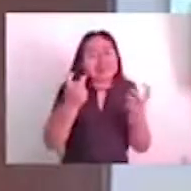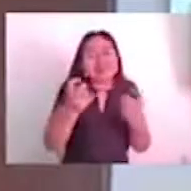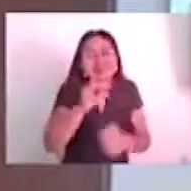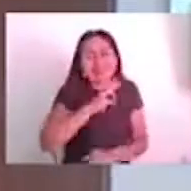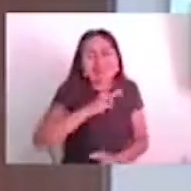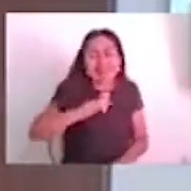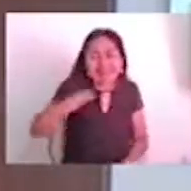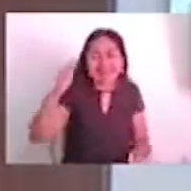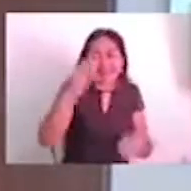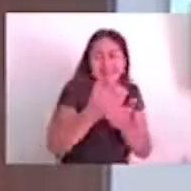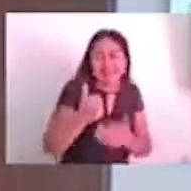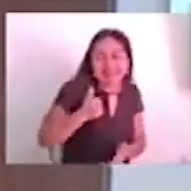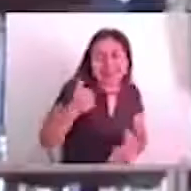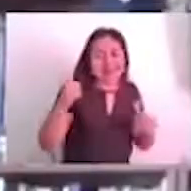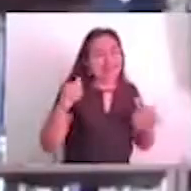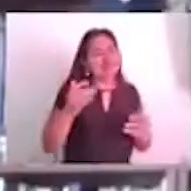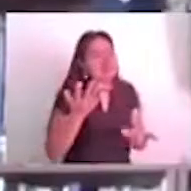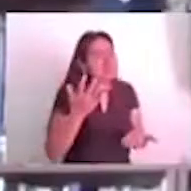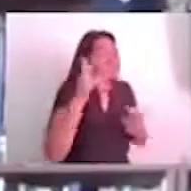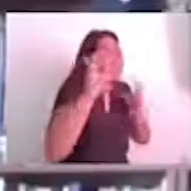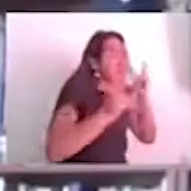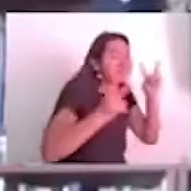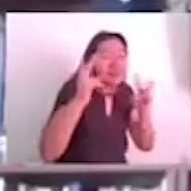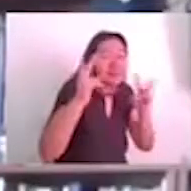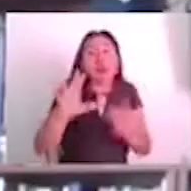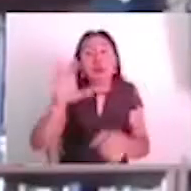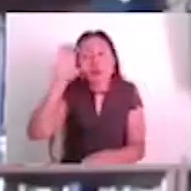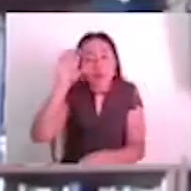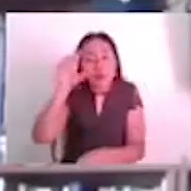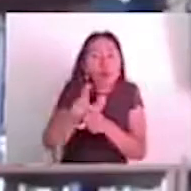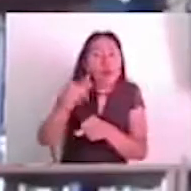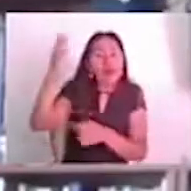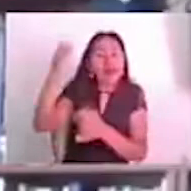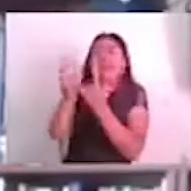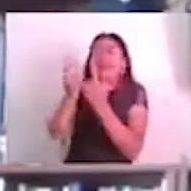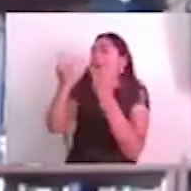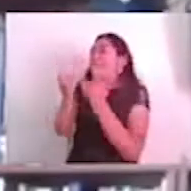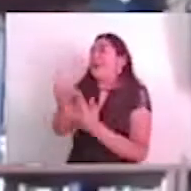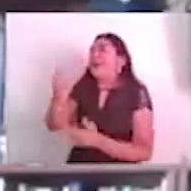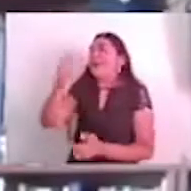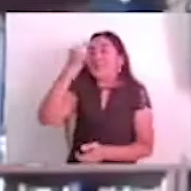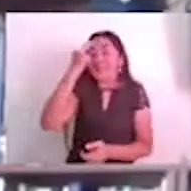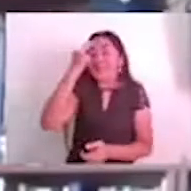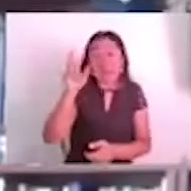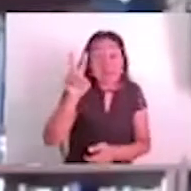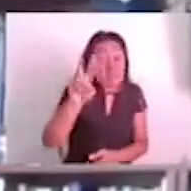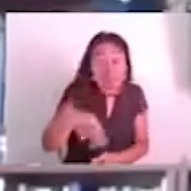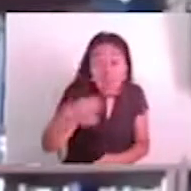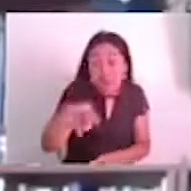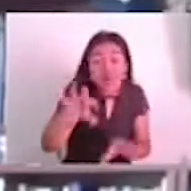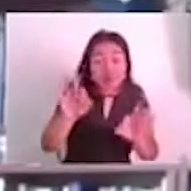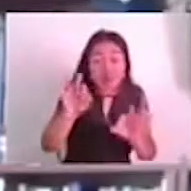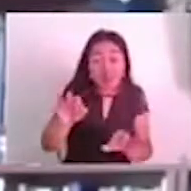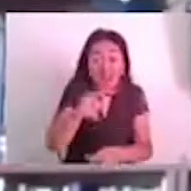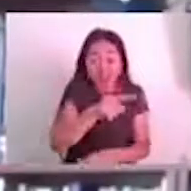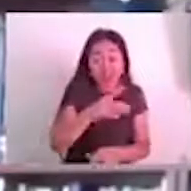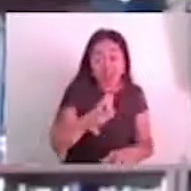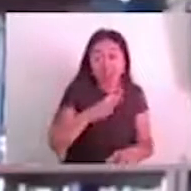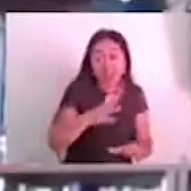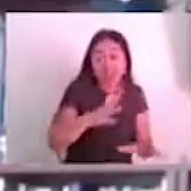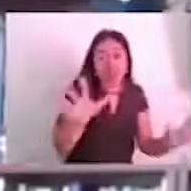otra vez a disfrutar de nuestro patrimonio cultural. Además, es aire puro, ahí sí no hay contaminación ni nada que se parezca. Todavía.